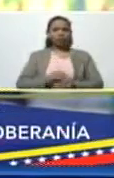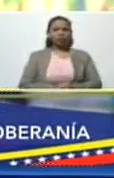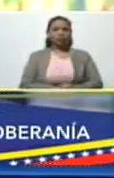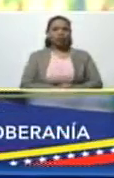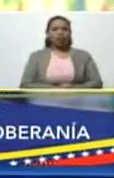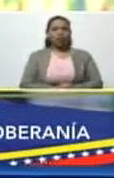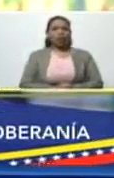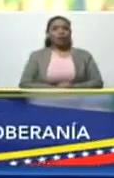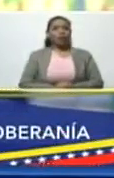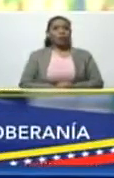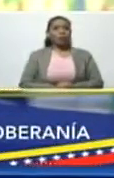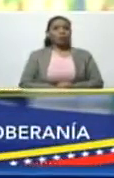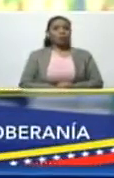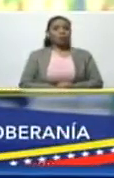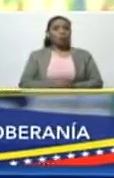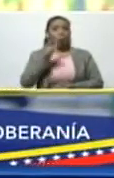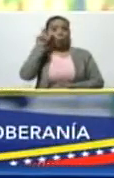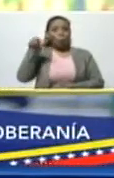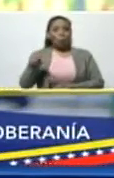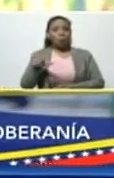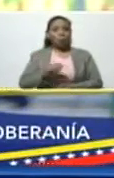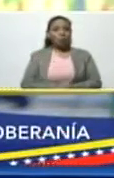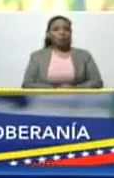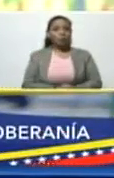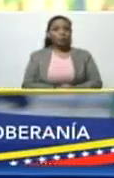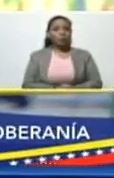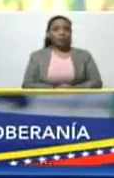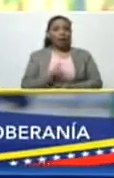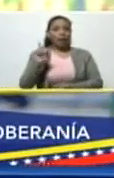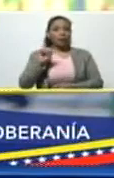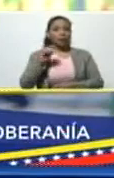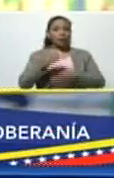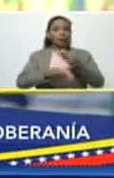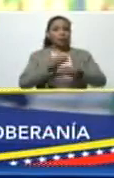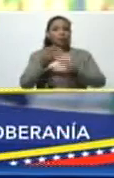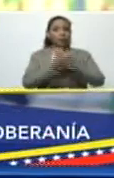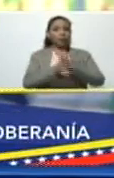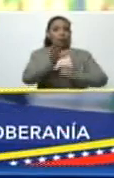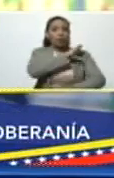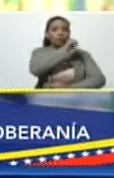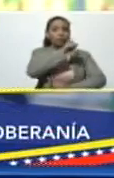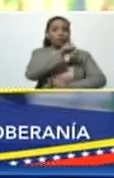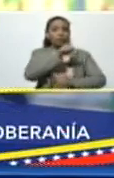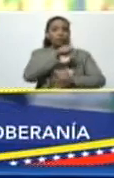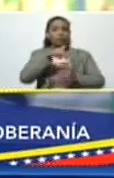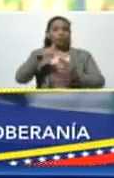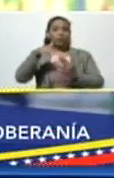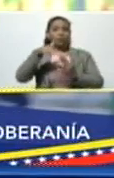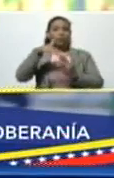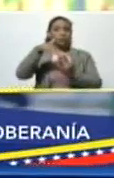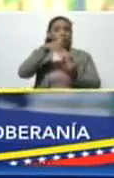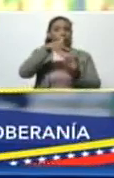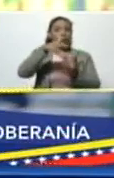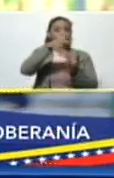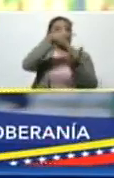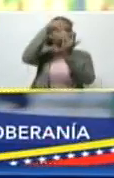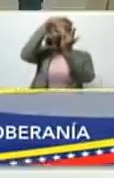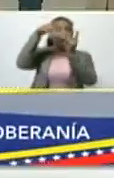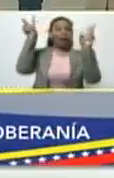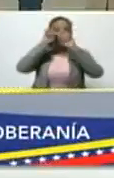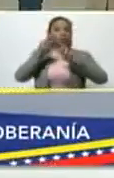Adolfo Godoy. Allá está Marglat Bencomo, directora de la BAE. Ernesto Mejías,